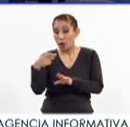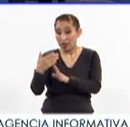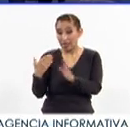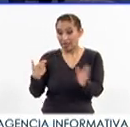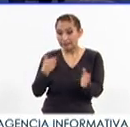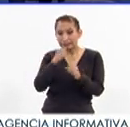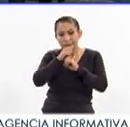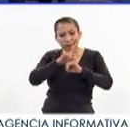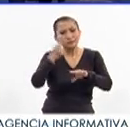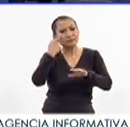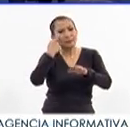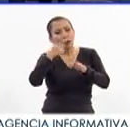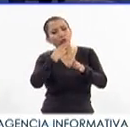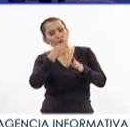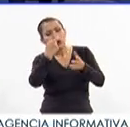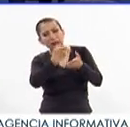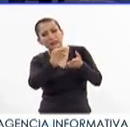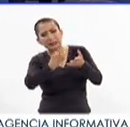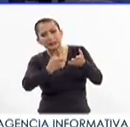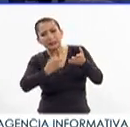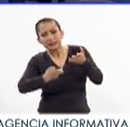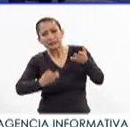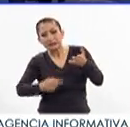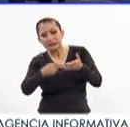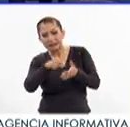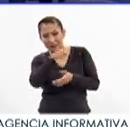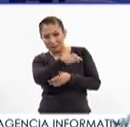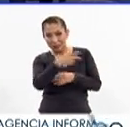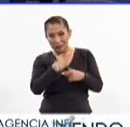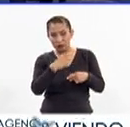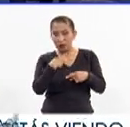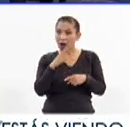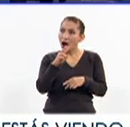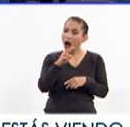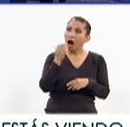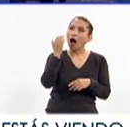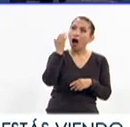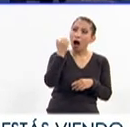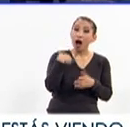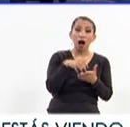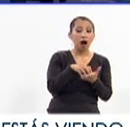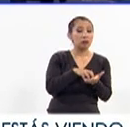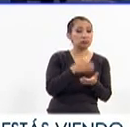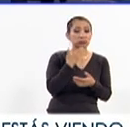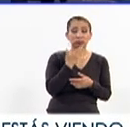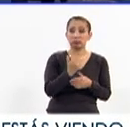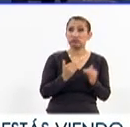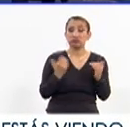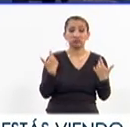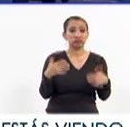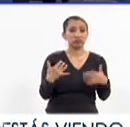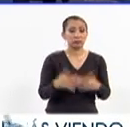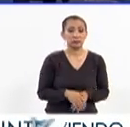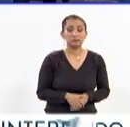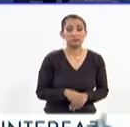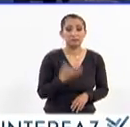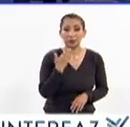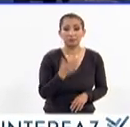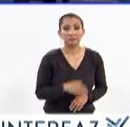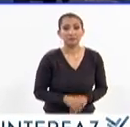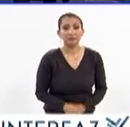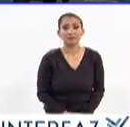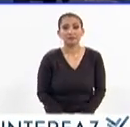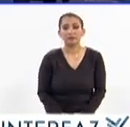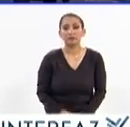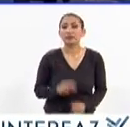conocido, bien manejado por parte del usuario, los ahorros son evidentes, son importantes. Es